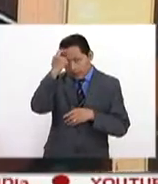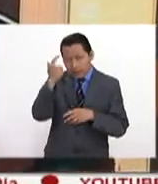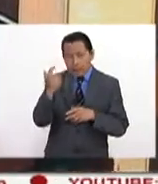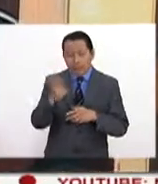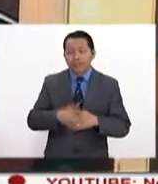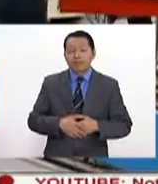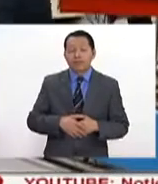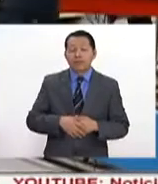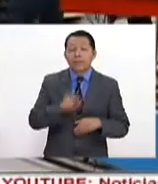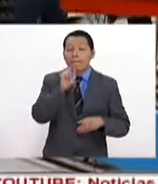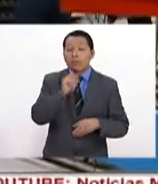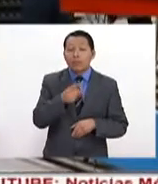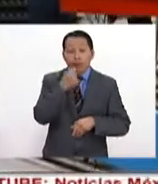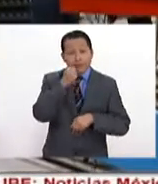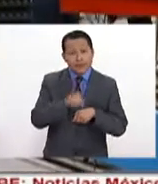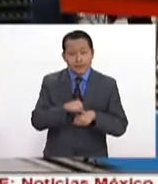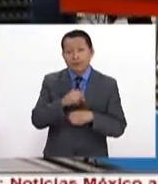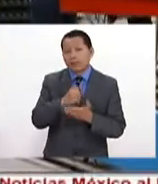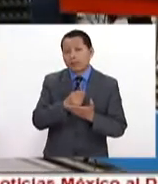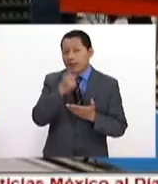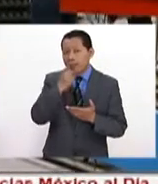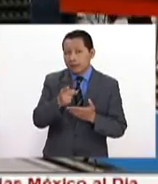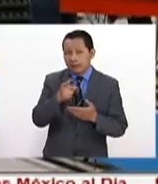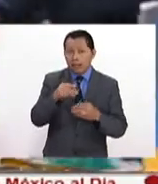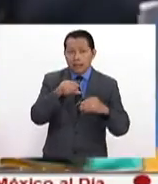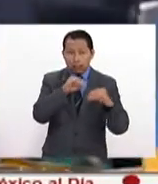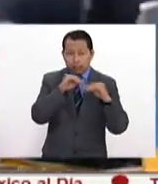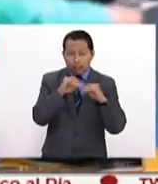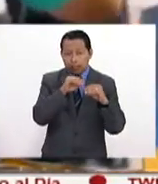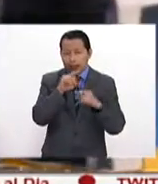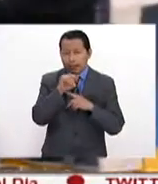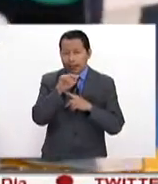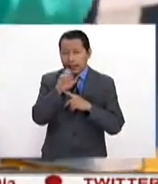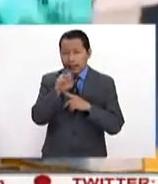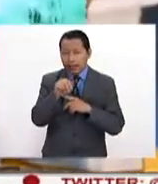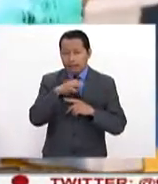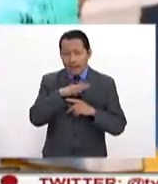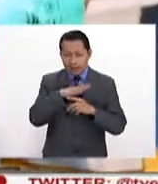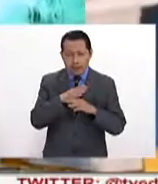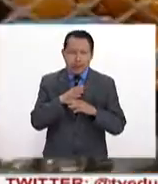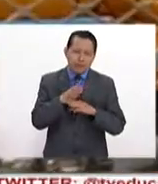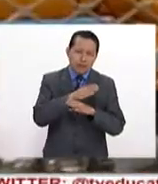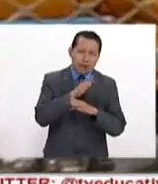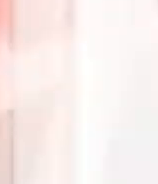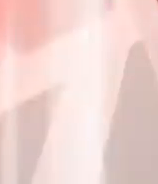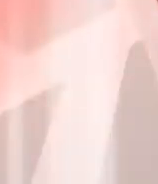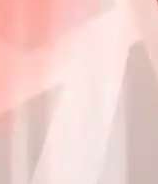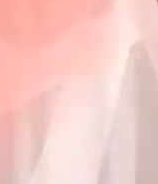También el secretario de Economía dijo que la renegociación del Telecán partió de un malentendido.